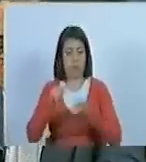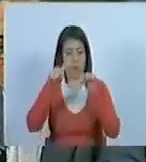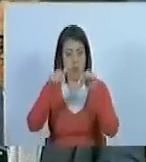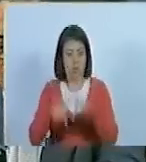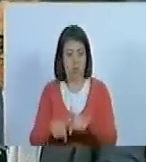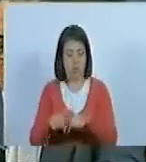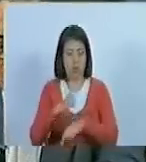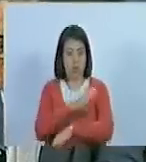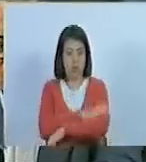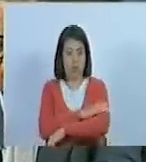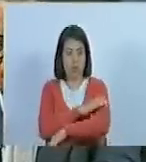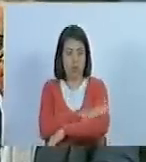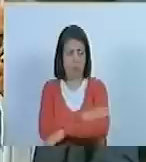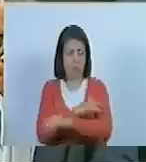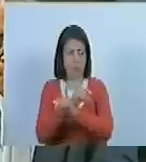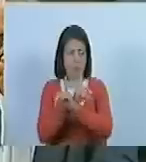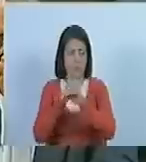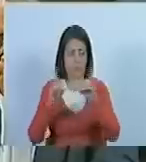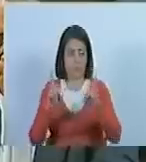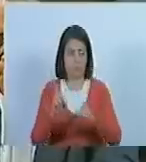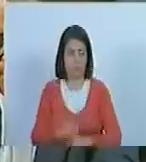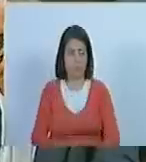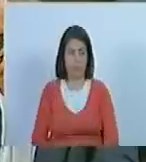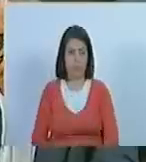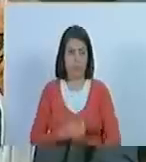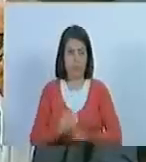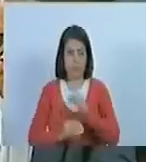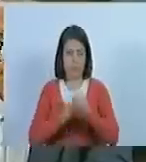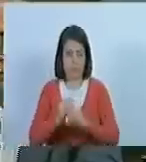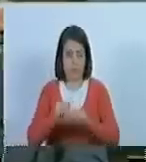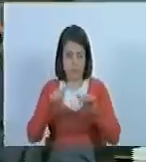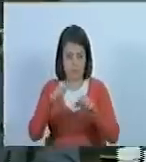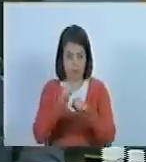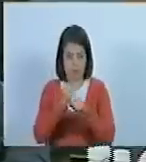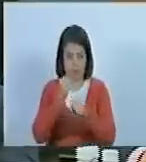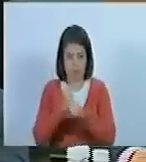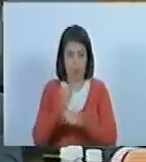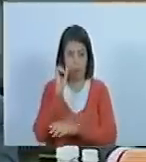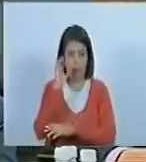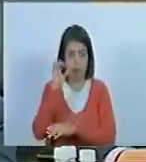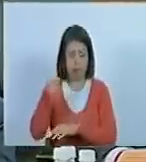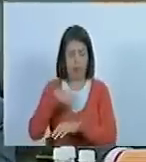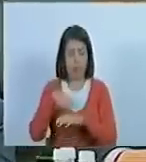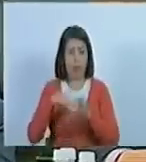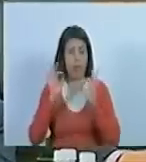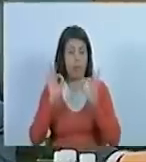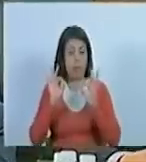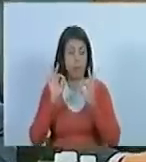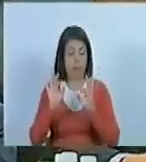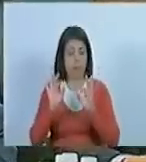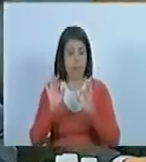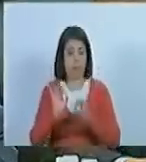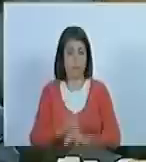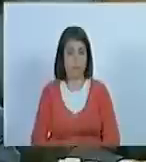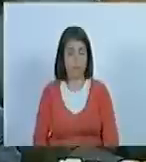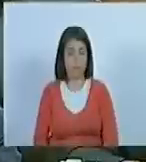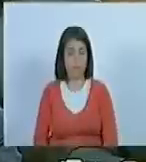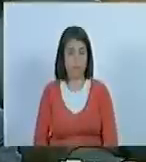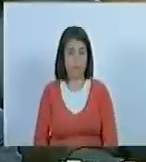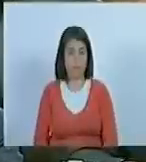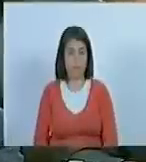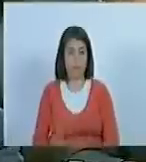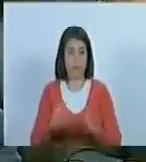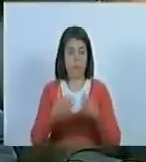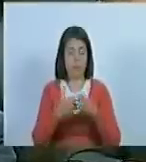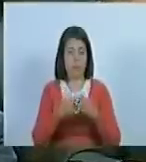esta oposición democrática que hace vida en el seno de este parlamento y en especial el